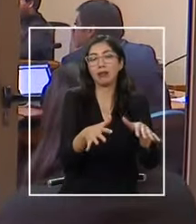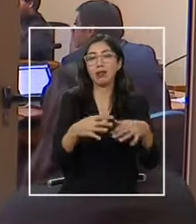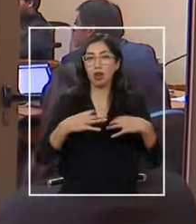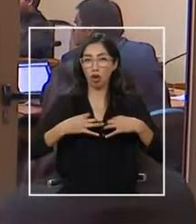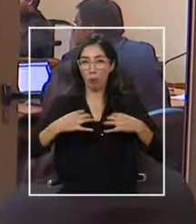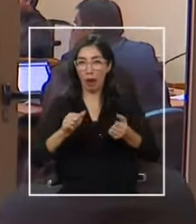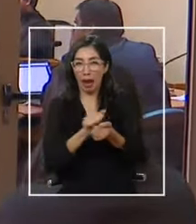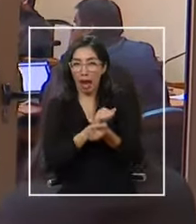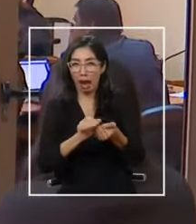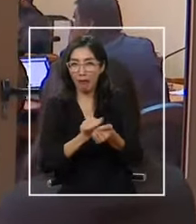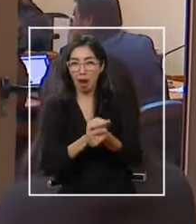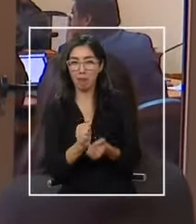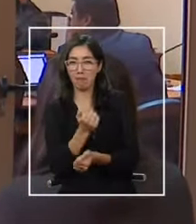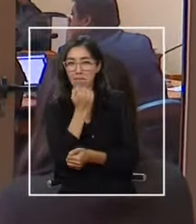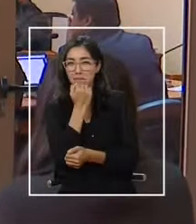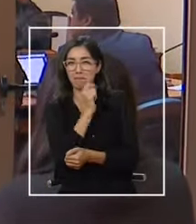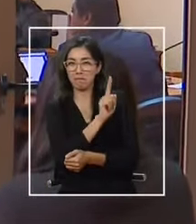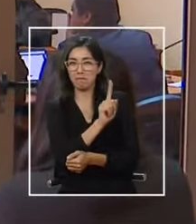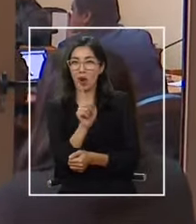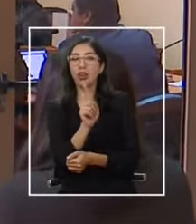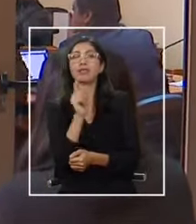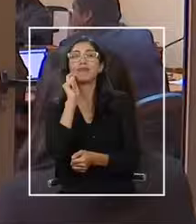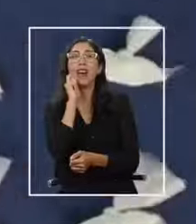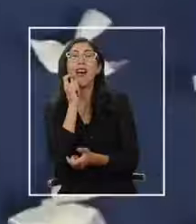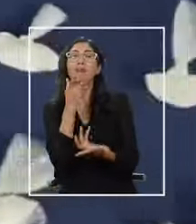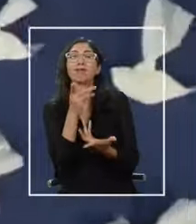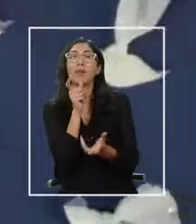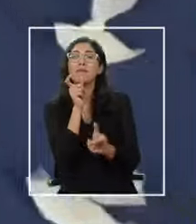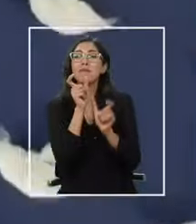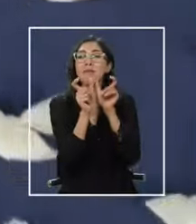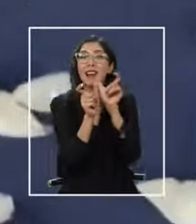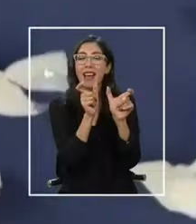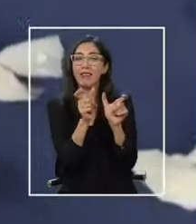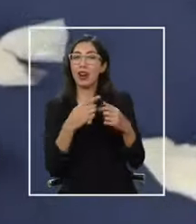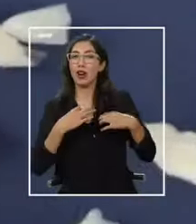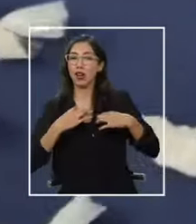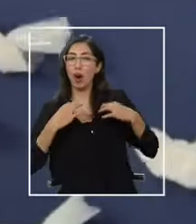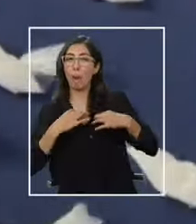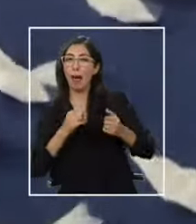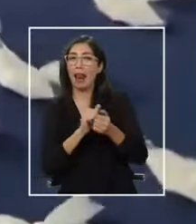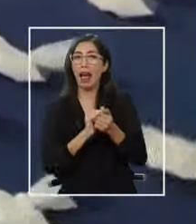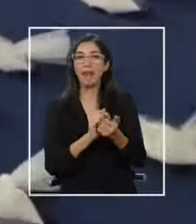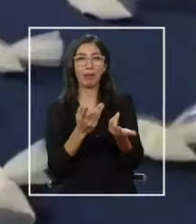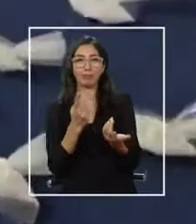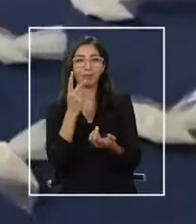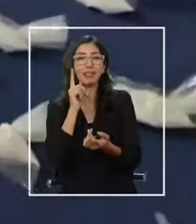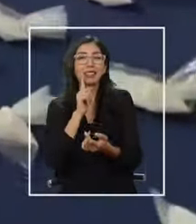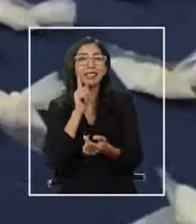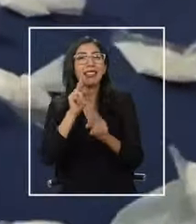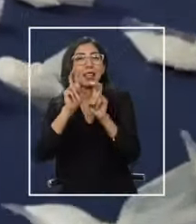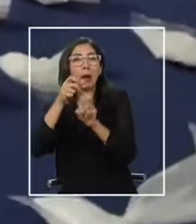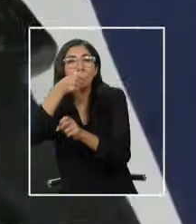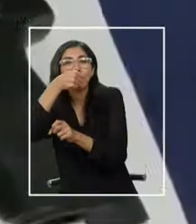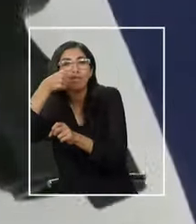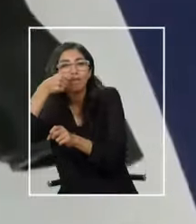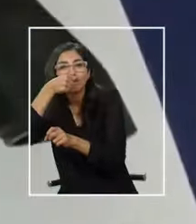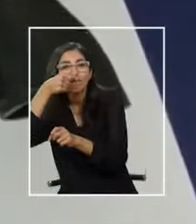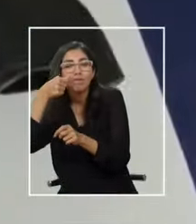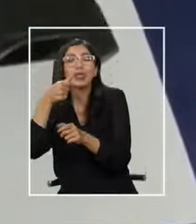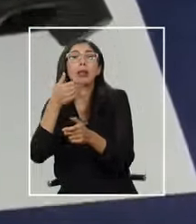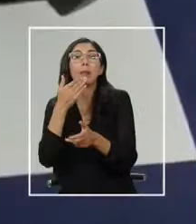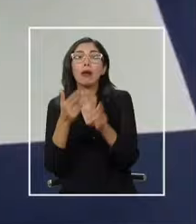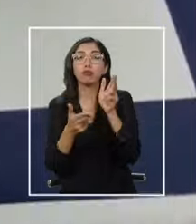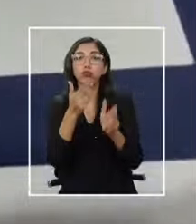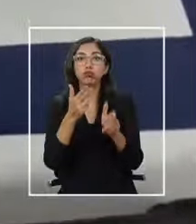lavandería. Así el clan Los Zúñiga se comunicaba en códigos para planear el tráfico de cocaína. La ropa y las pelotas son la droga y los tucutucu las